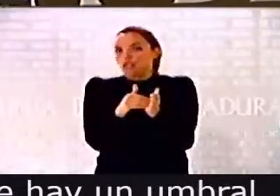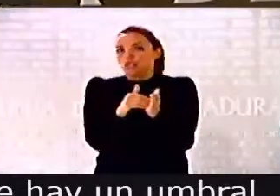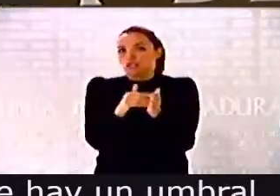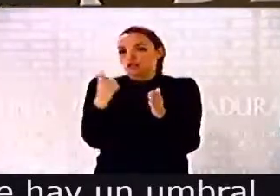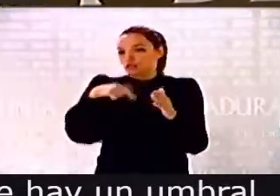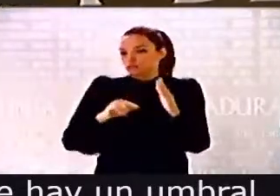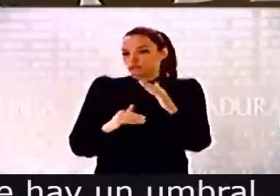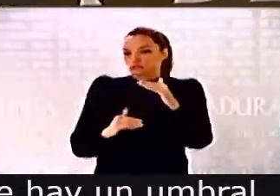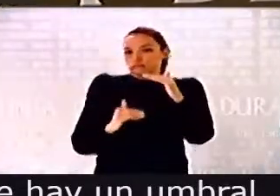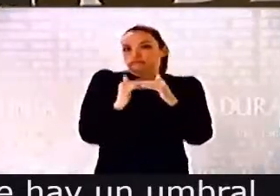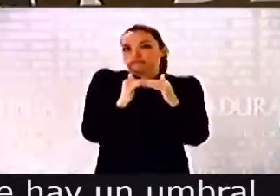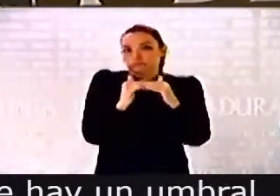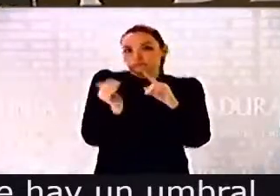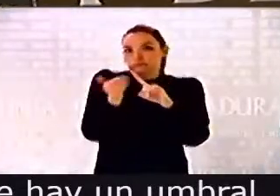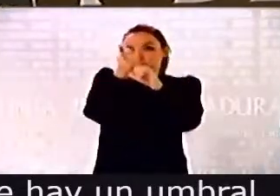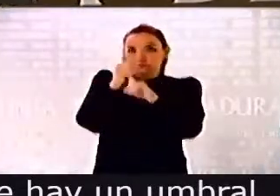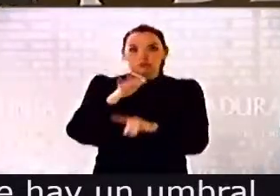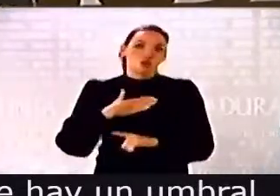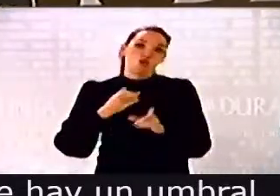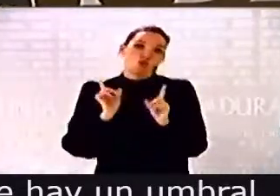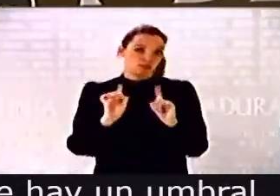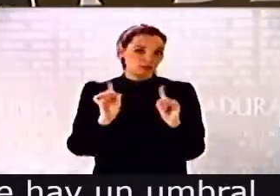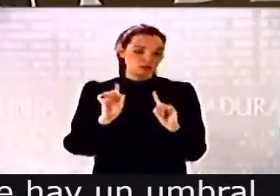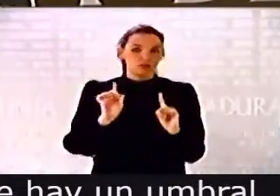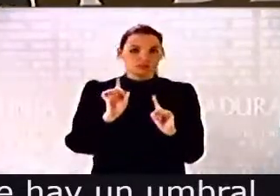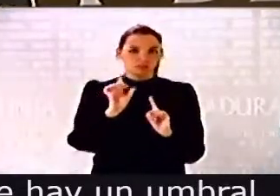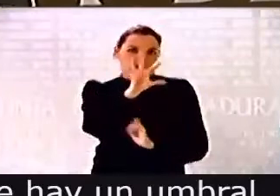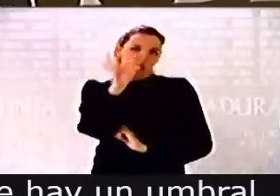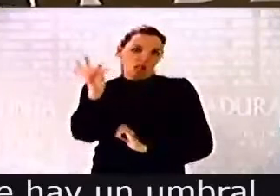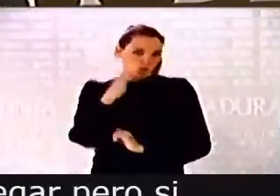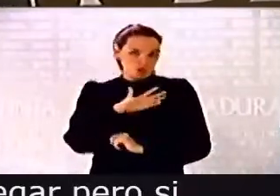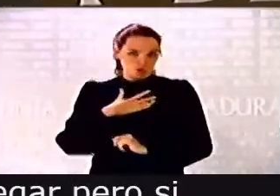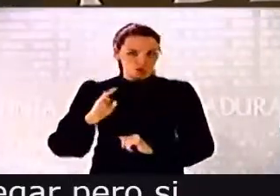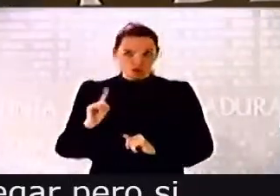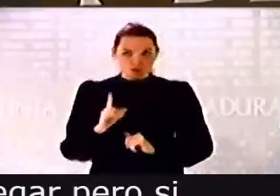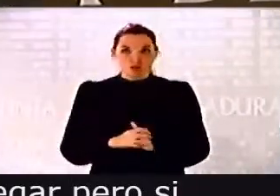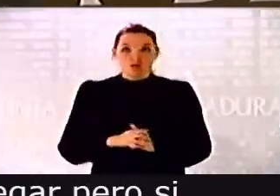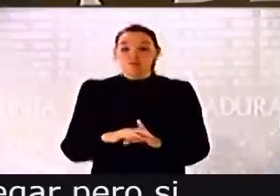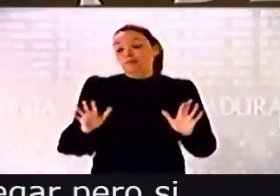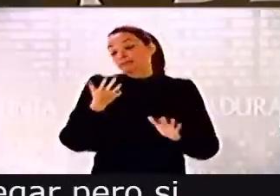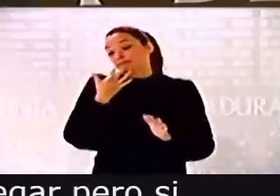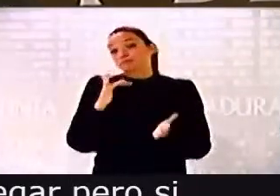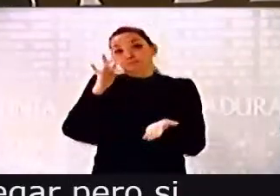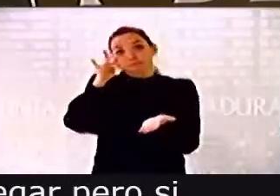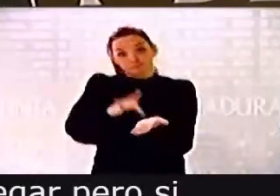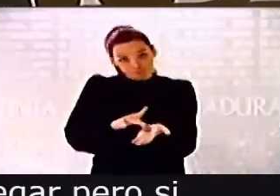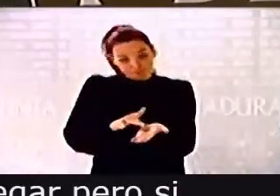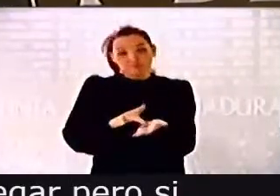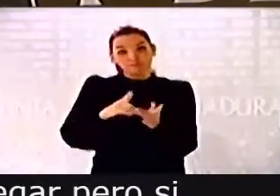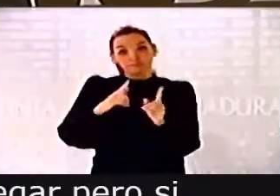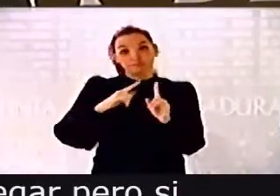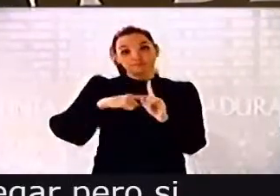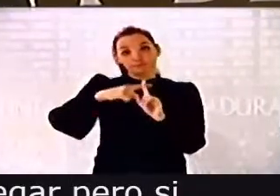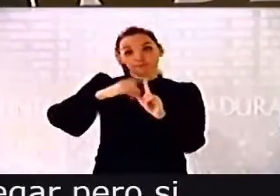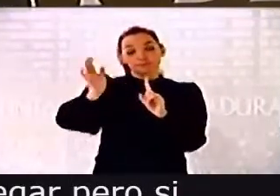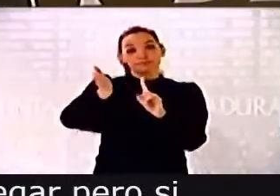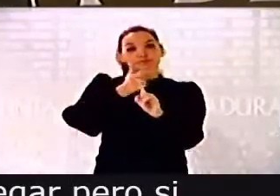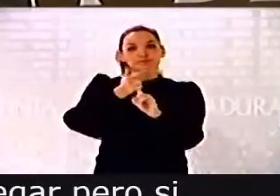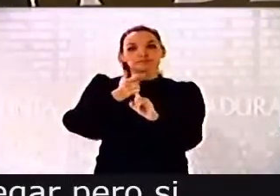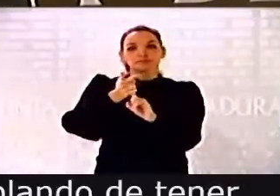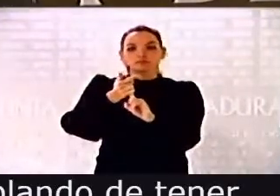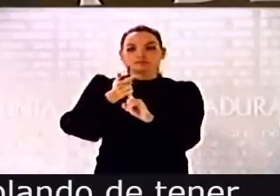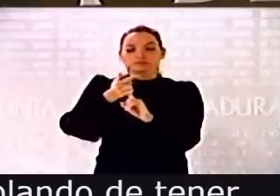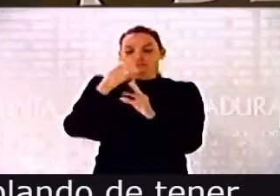llegar, pero que si llegáramos en algún momento, pues estaríamos hablando de tener que